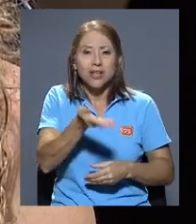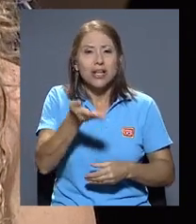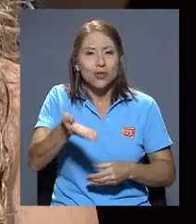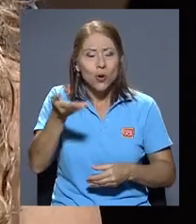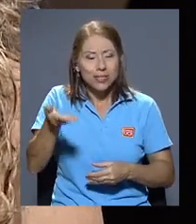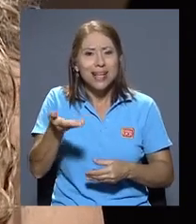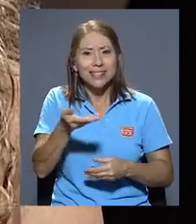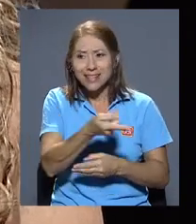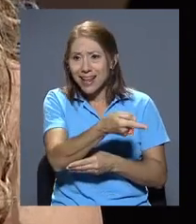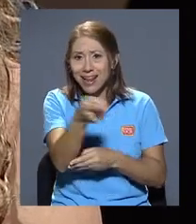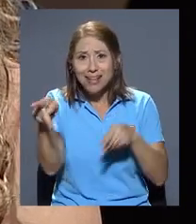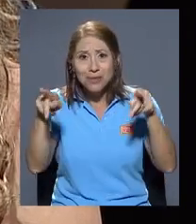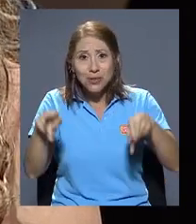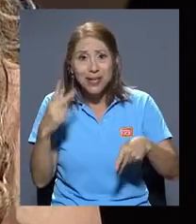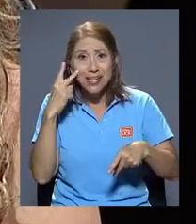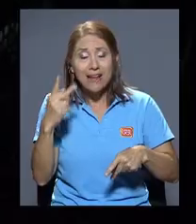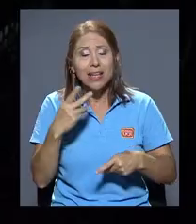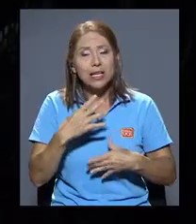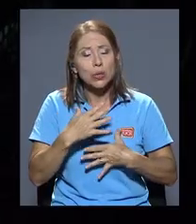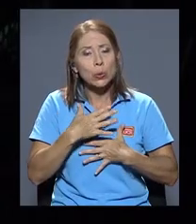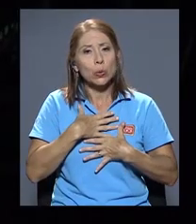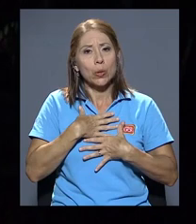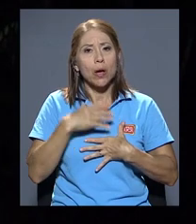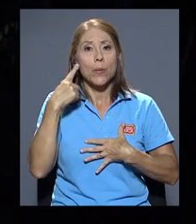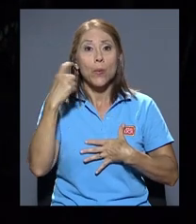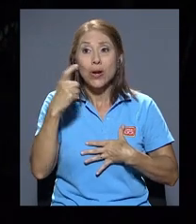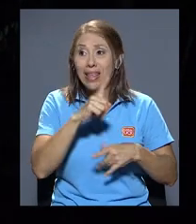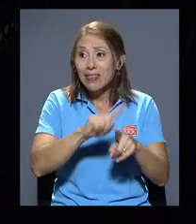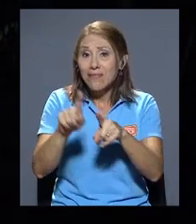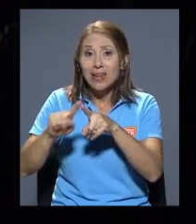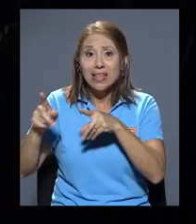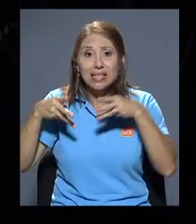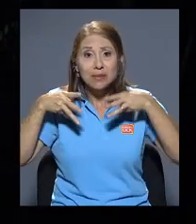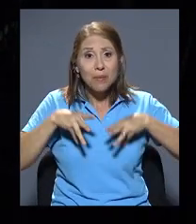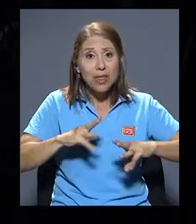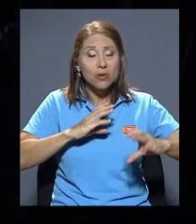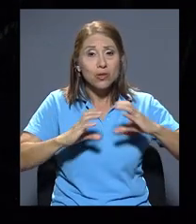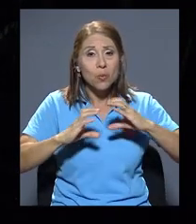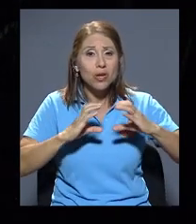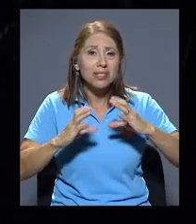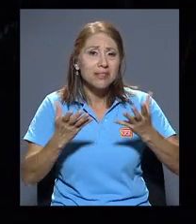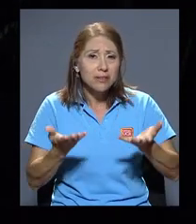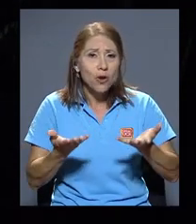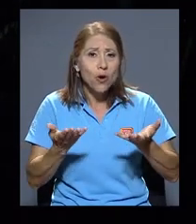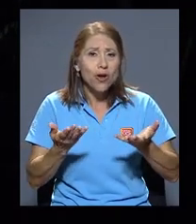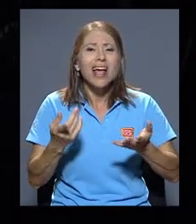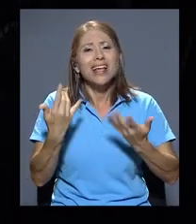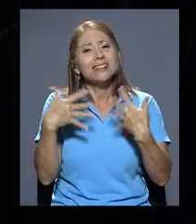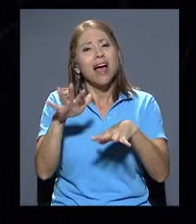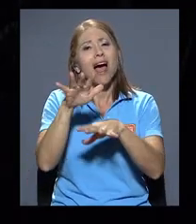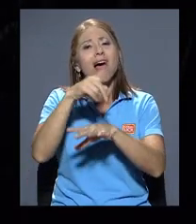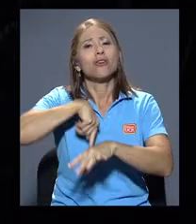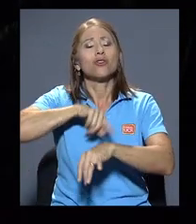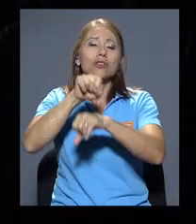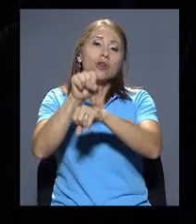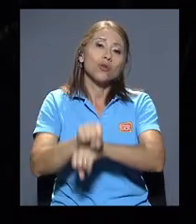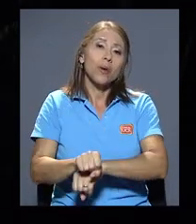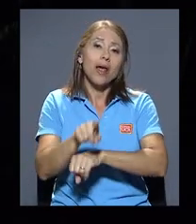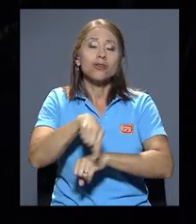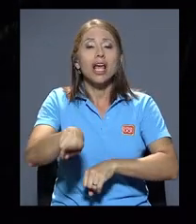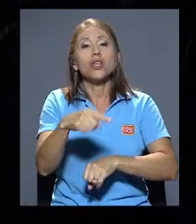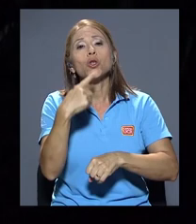público, porque los medios, o estamos muy acostumbrados a que los medios nos pintan las cosas blanco-negro,